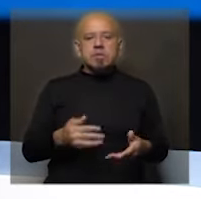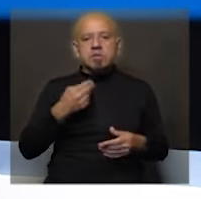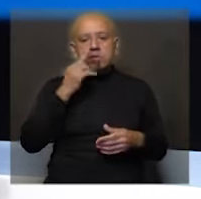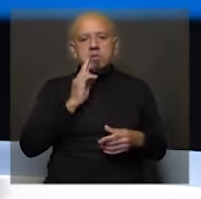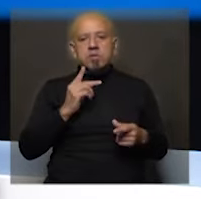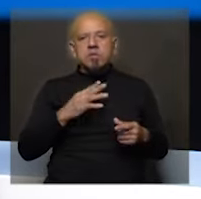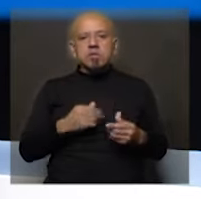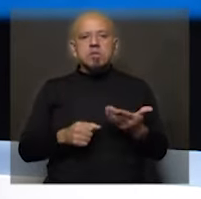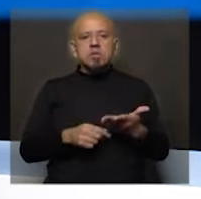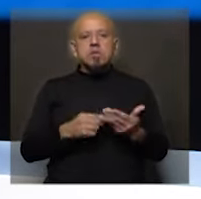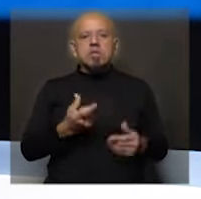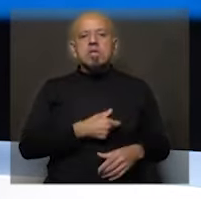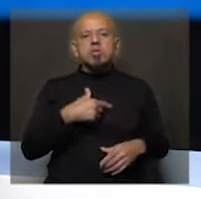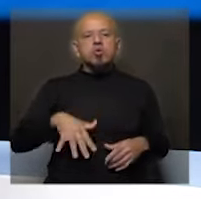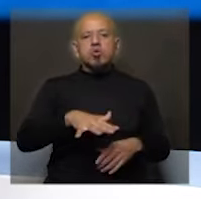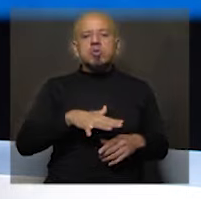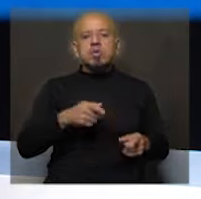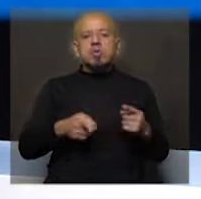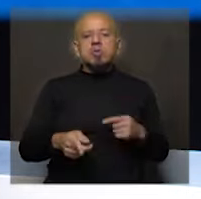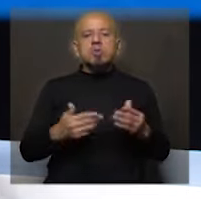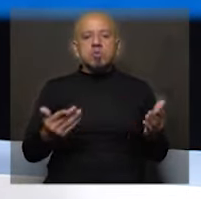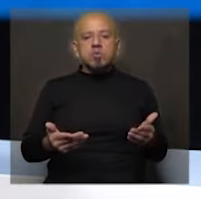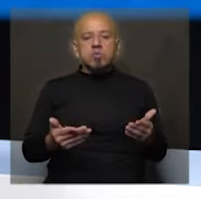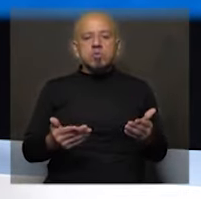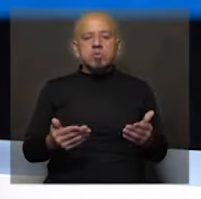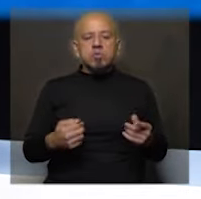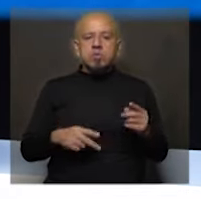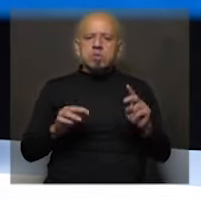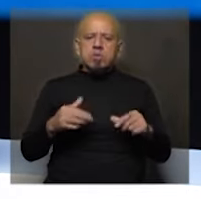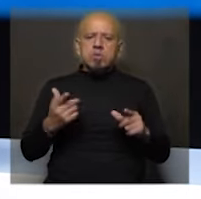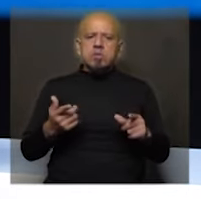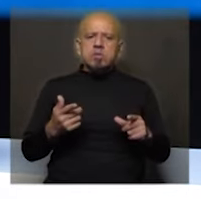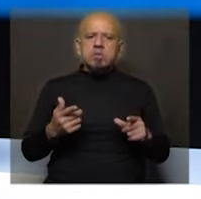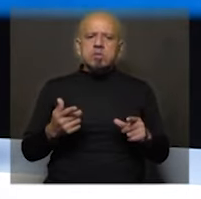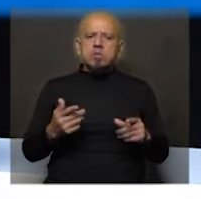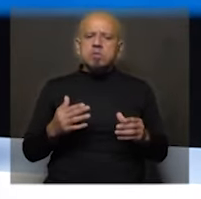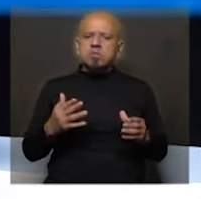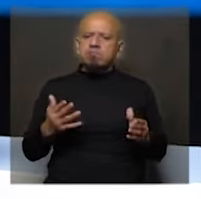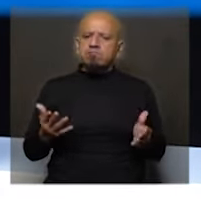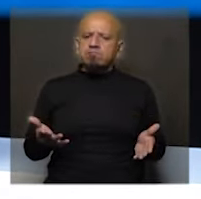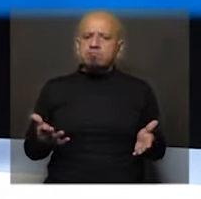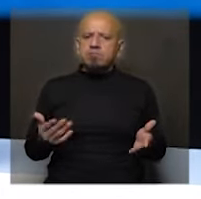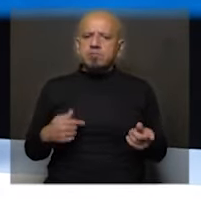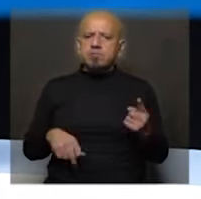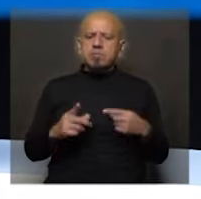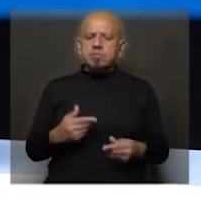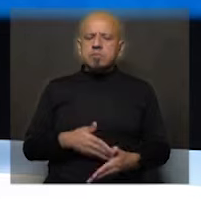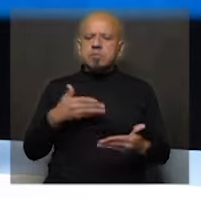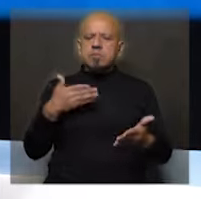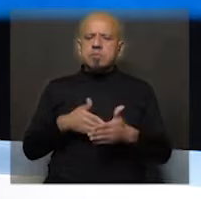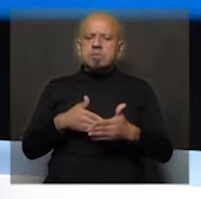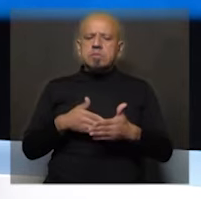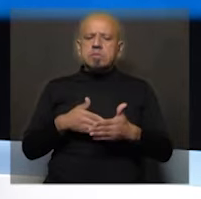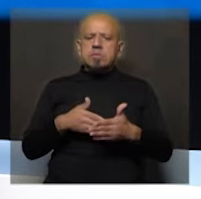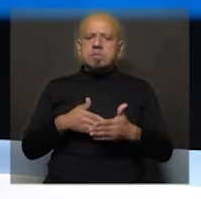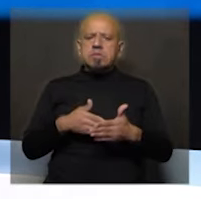que exige la sociedad con una construcción de estereotipos se se terminan transformando en barreras en el acceso a